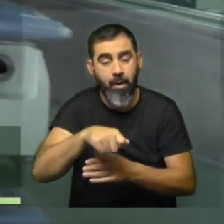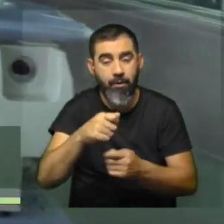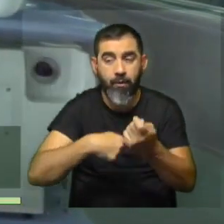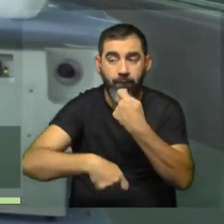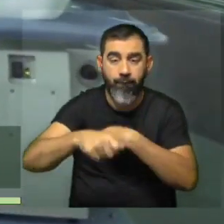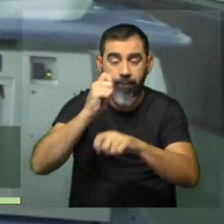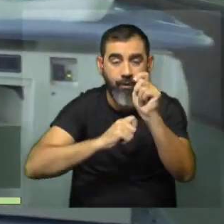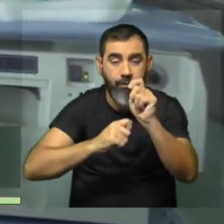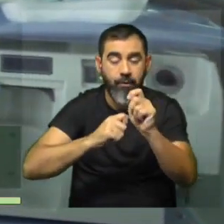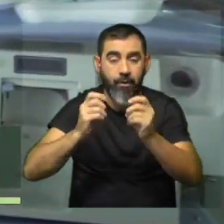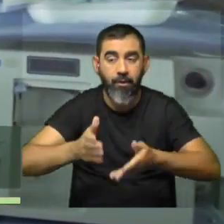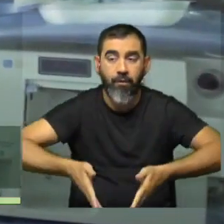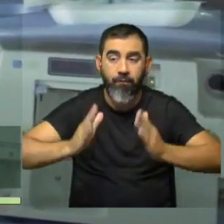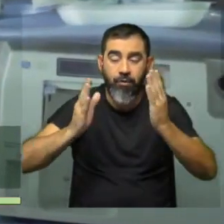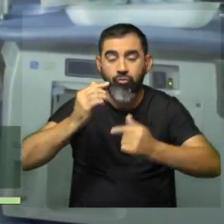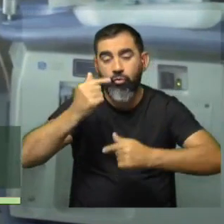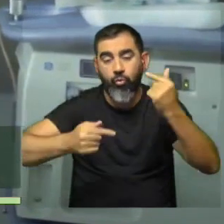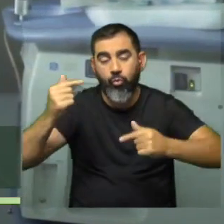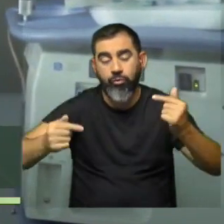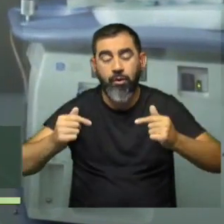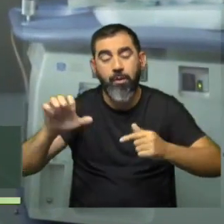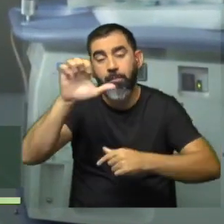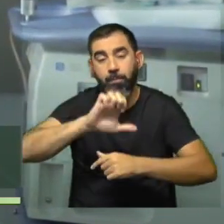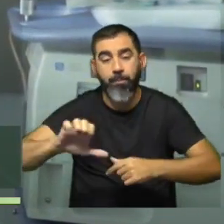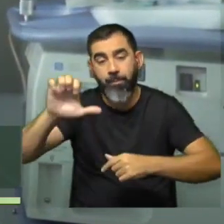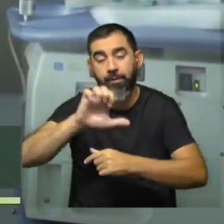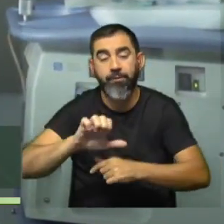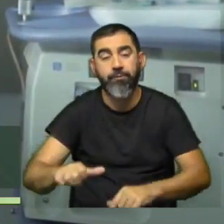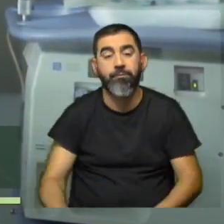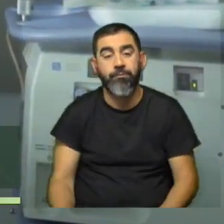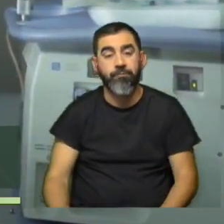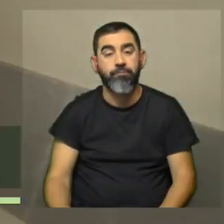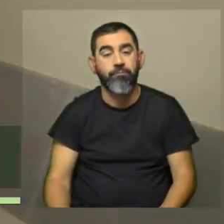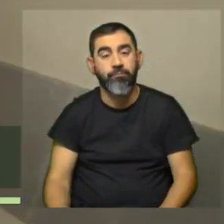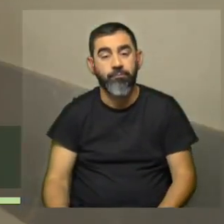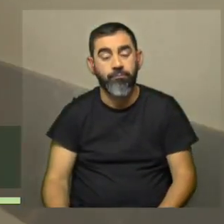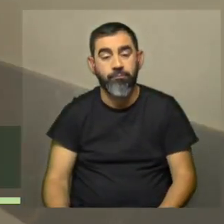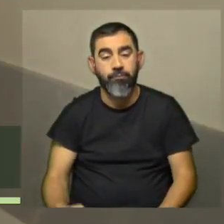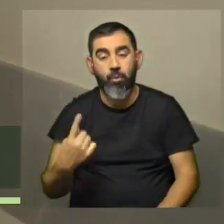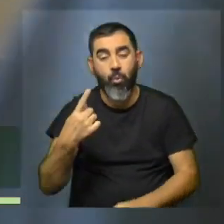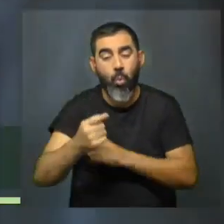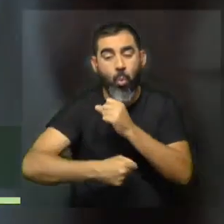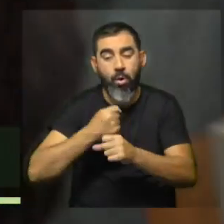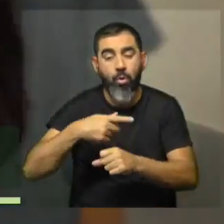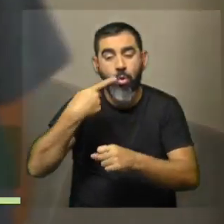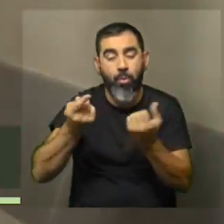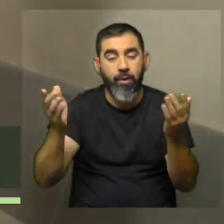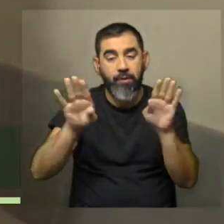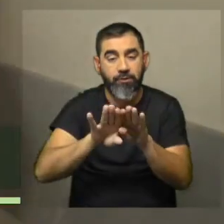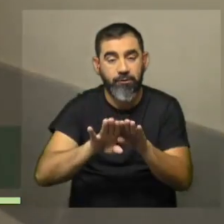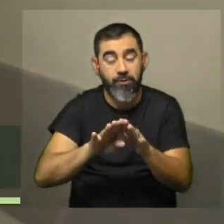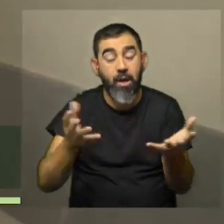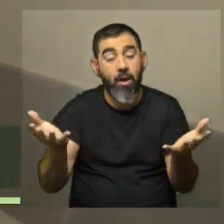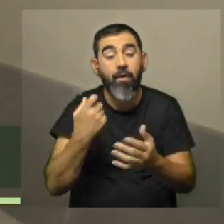de los bienes que tuvo la empresa, a un año del cierre, básicamente, ¿no?